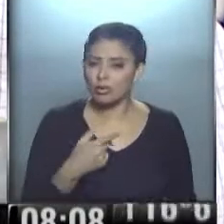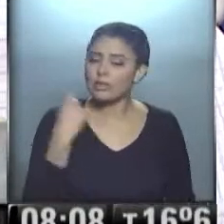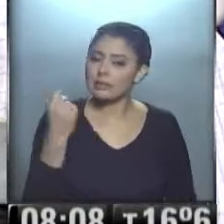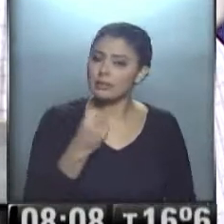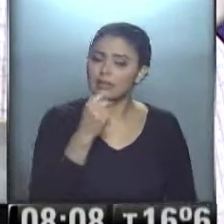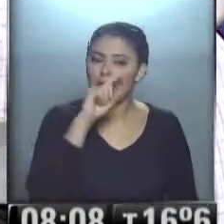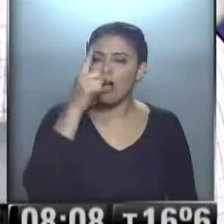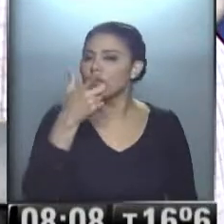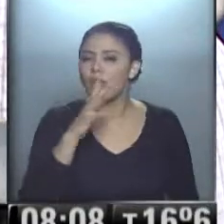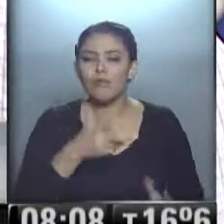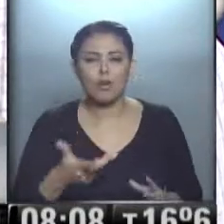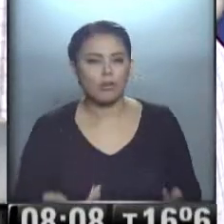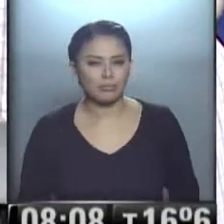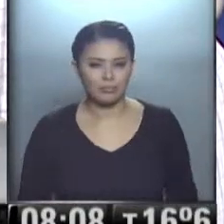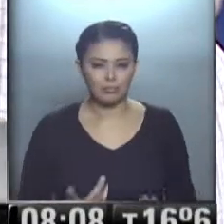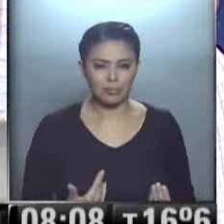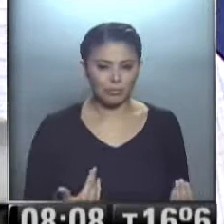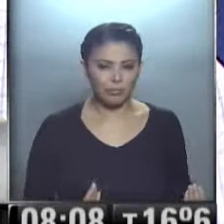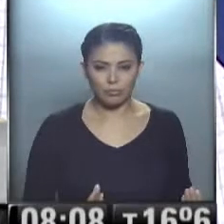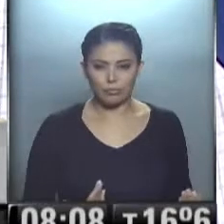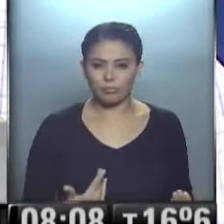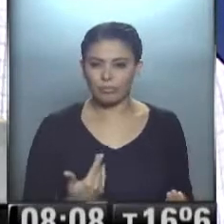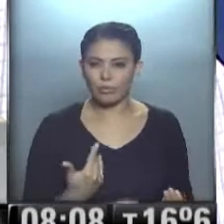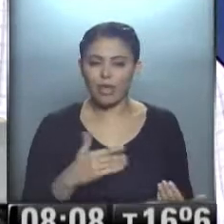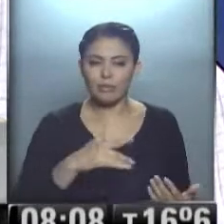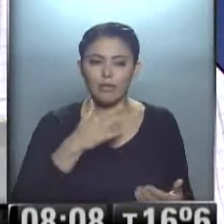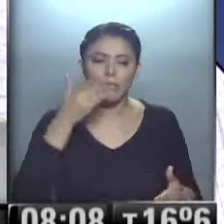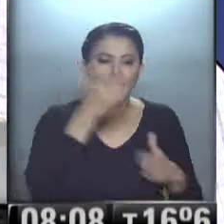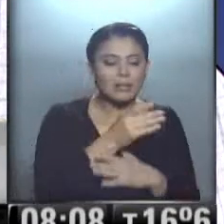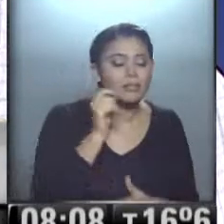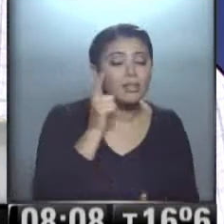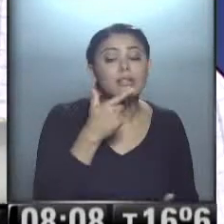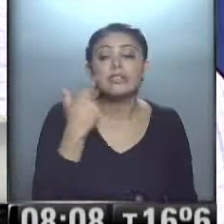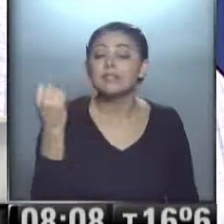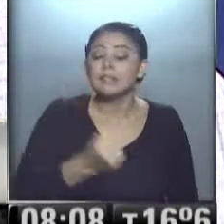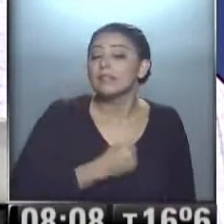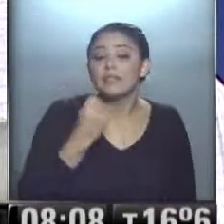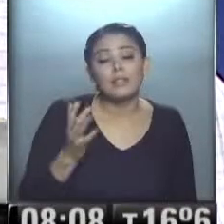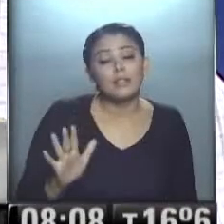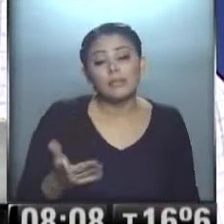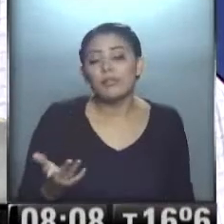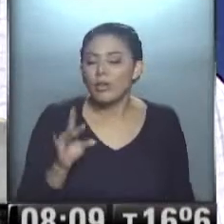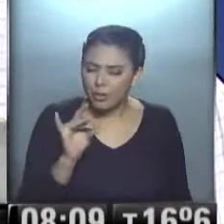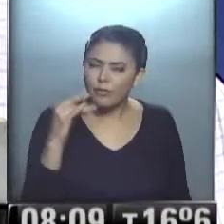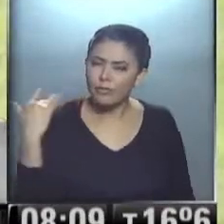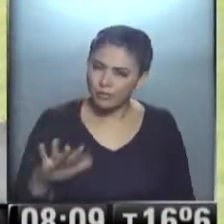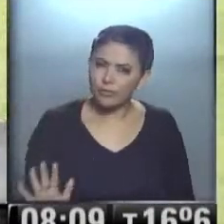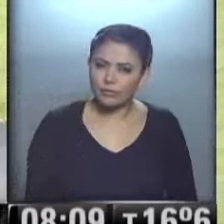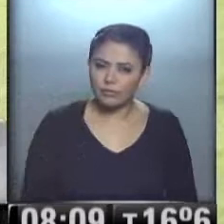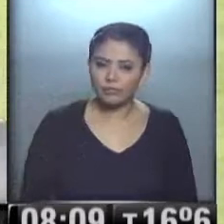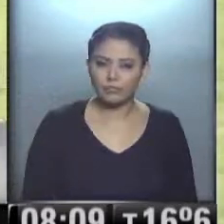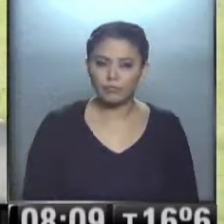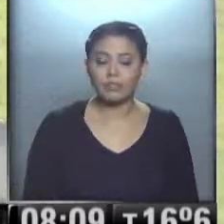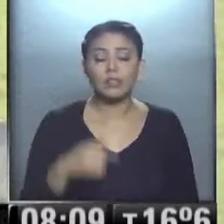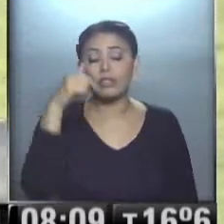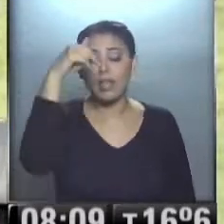alguna alternativa como para poder vulnerar esa defensa. Vamos a tratar de hacerlo, pero es muy complicado, esa es la verdad. A